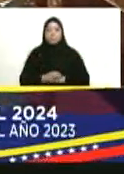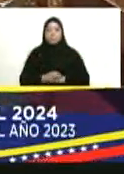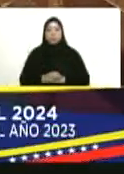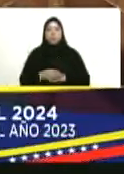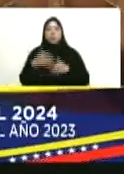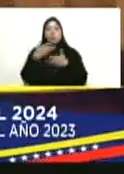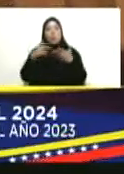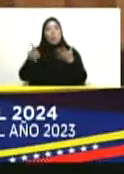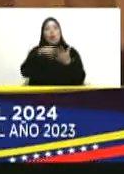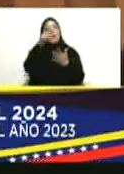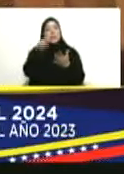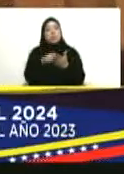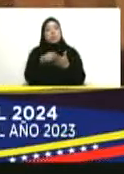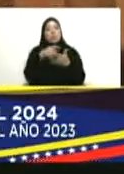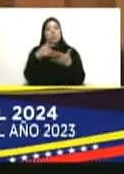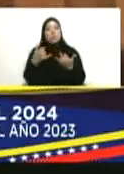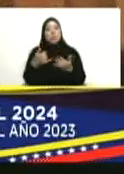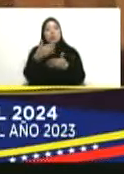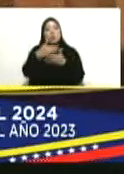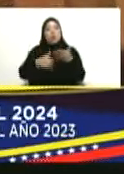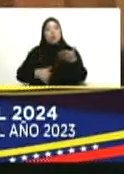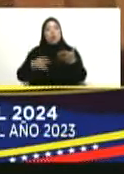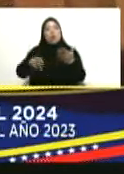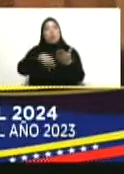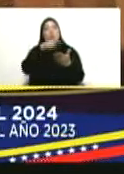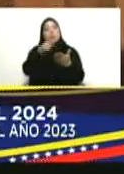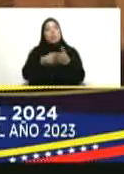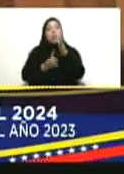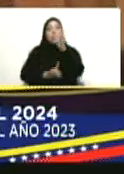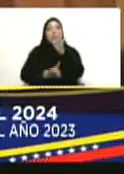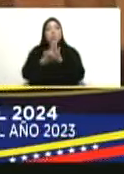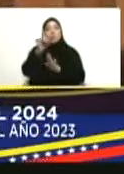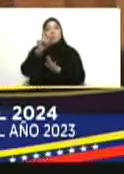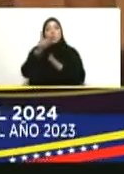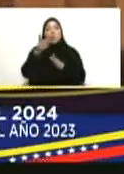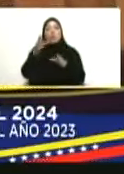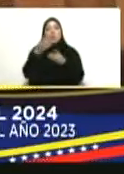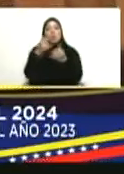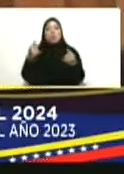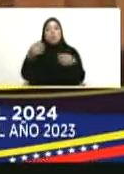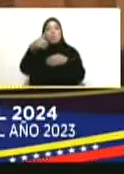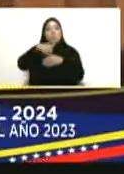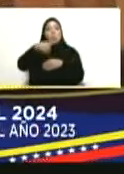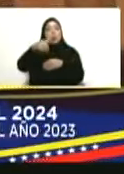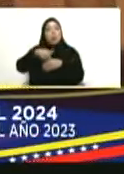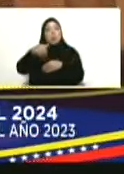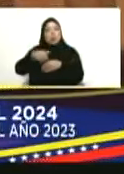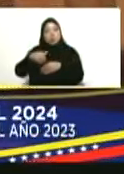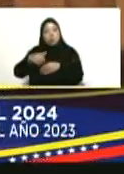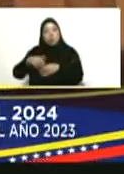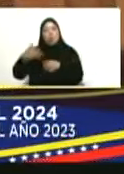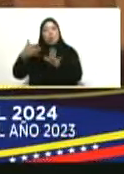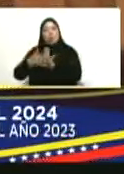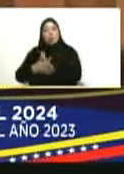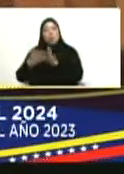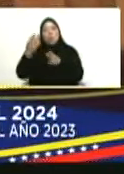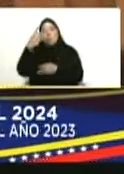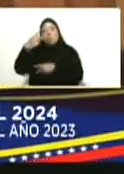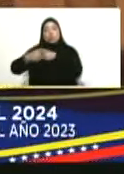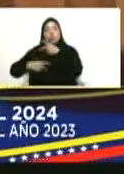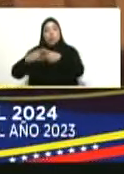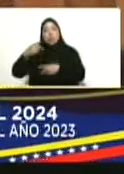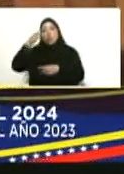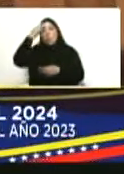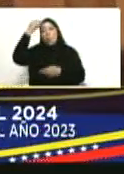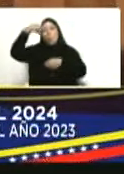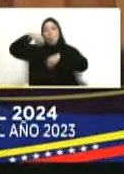Consideraciones generales. Este documento complementa y desarrolla las condiciones electorales convenidas en el acuerdo parcial